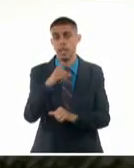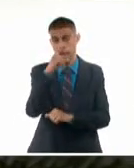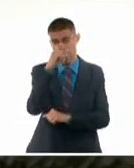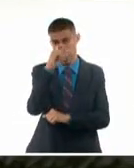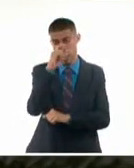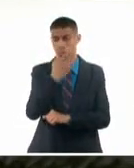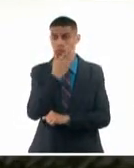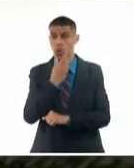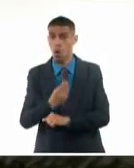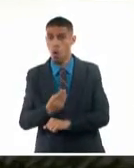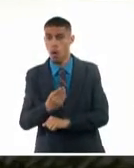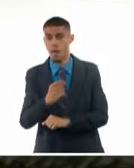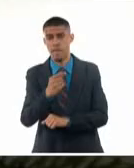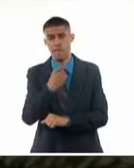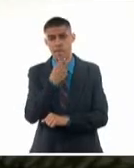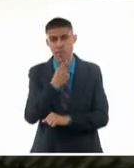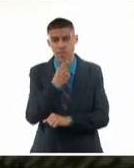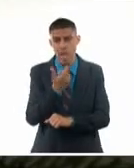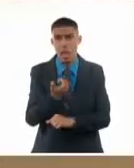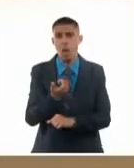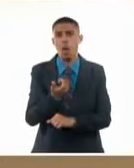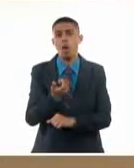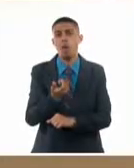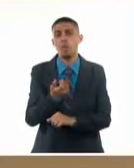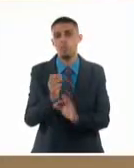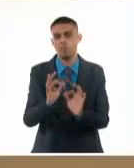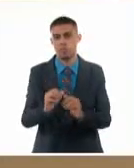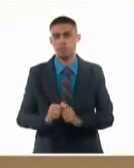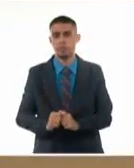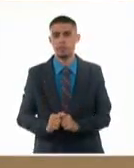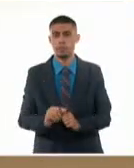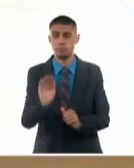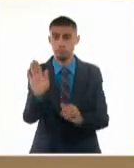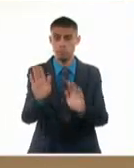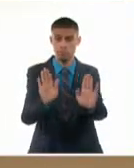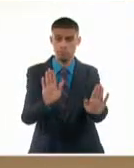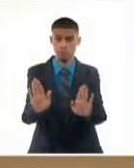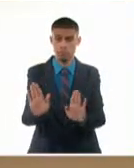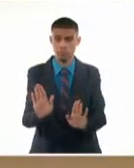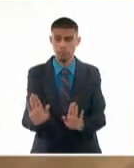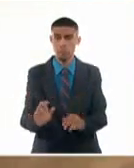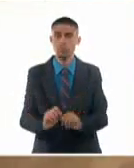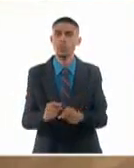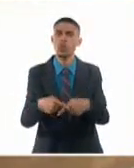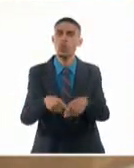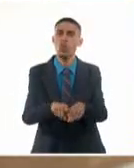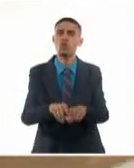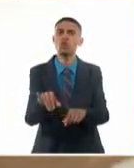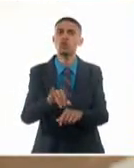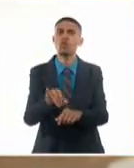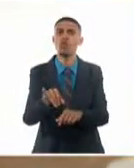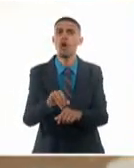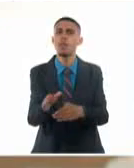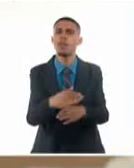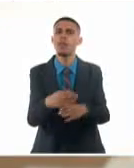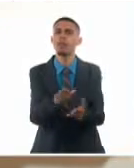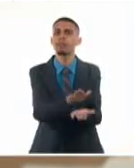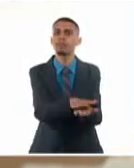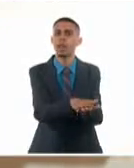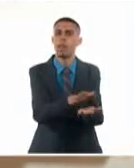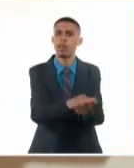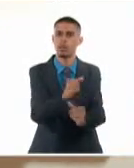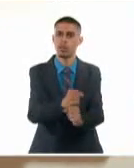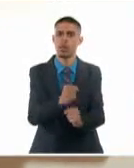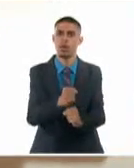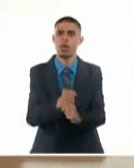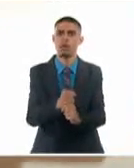país. A partir de ahí, ella en la exposición pues está acompañada de una instalación con expedientes laborales que se